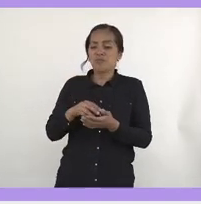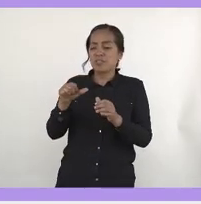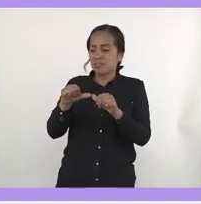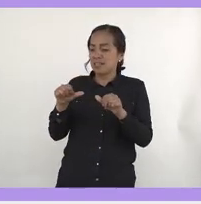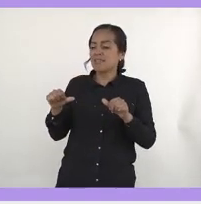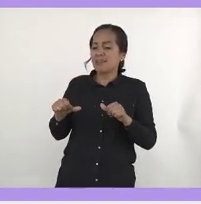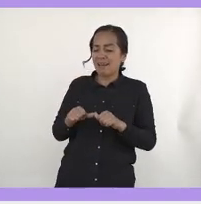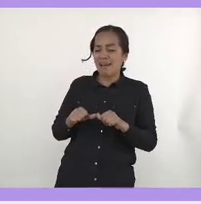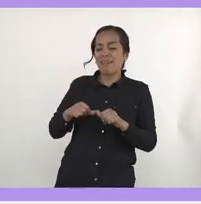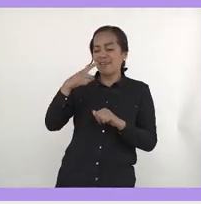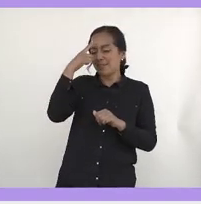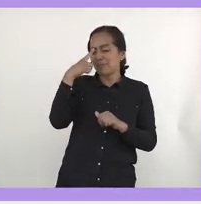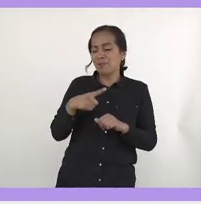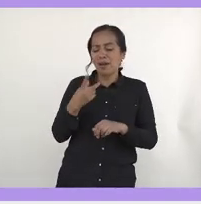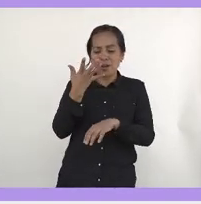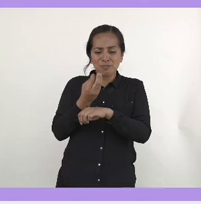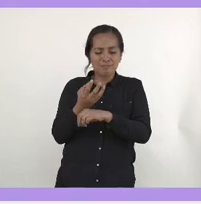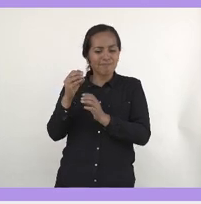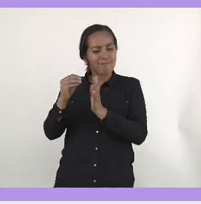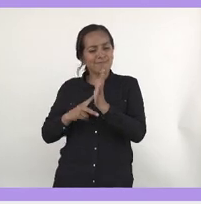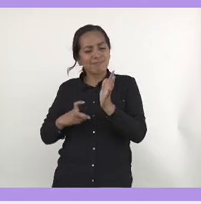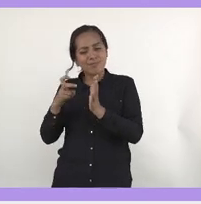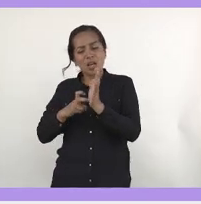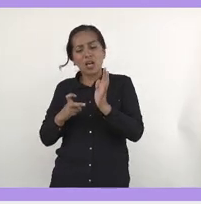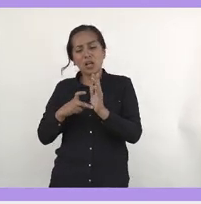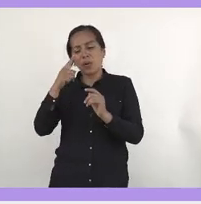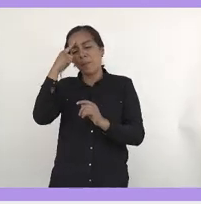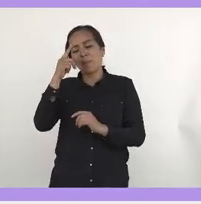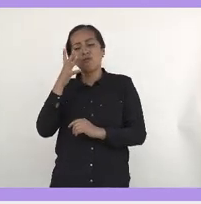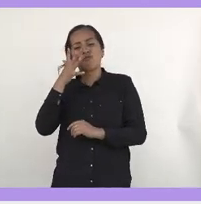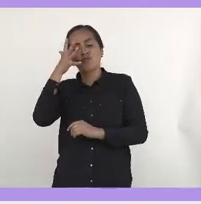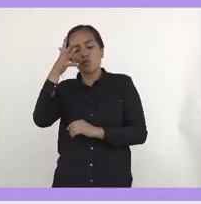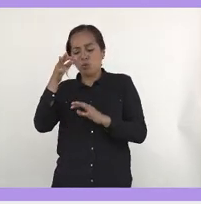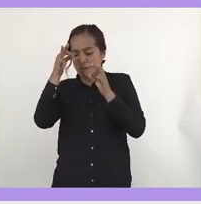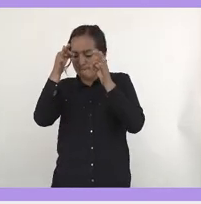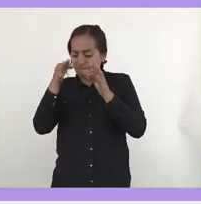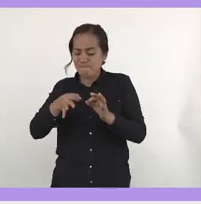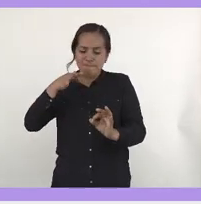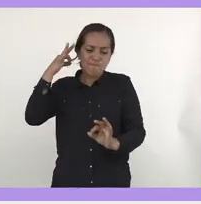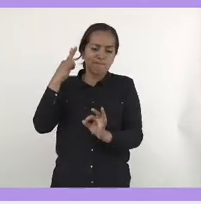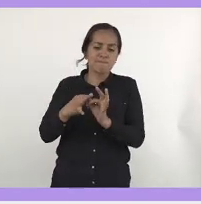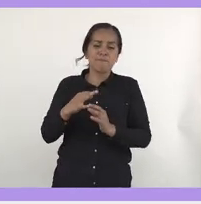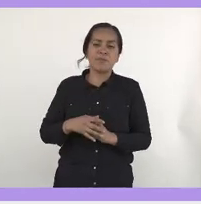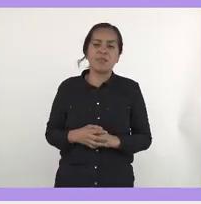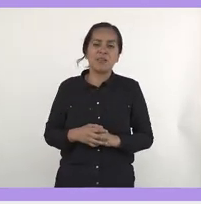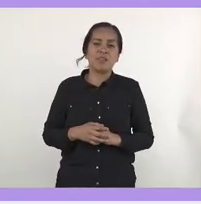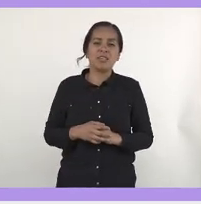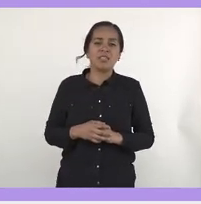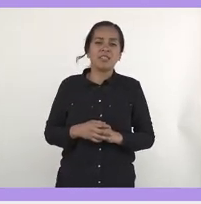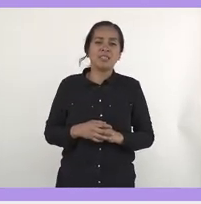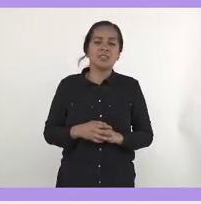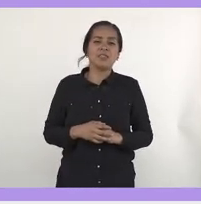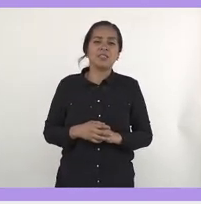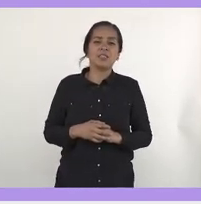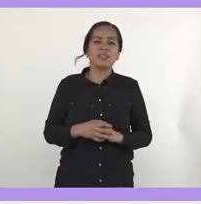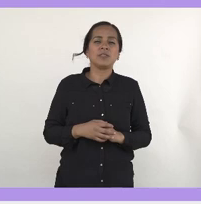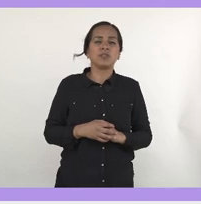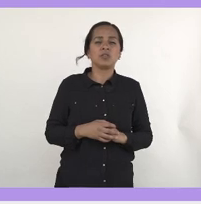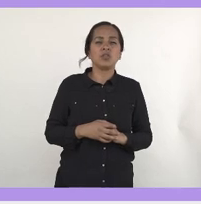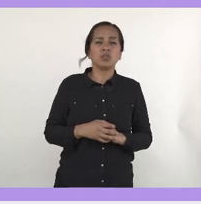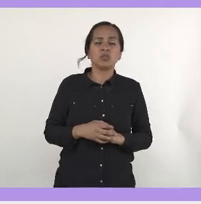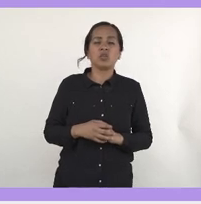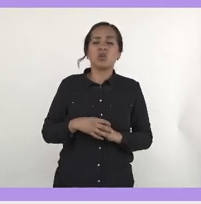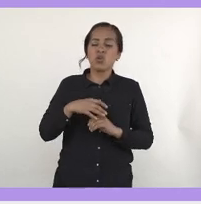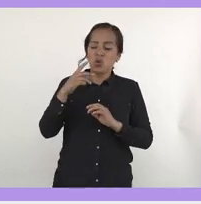para caminar hacia un futuro que sea no solo prometedor sino sólido en cada paso que dé Pues creo que